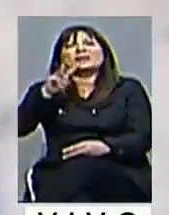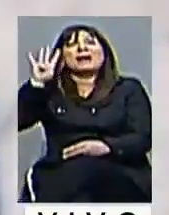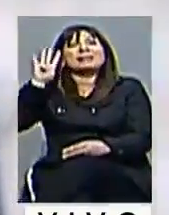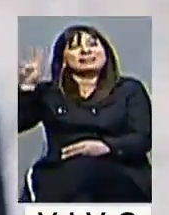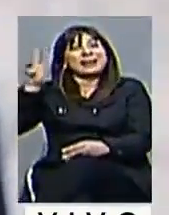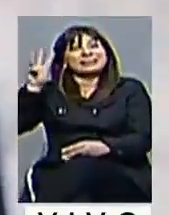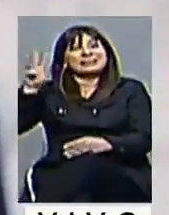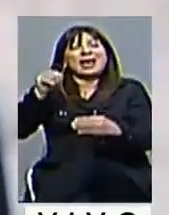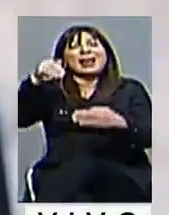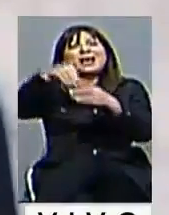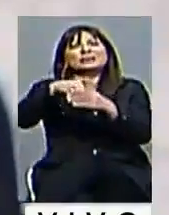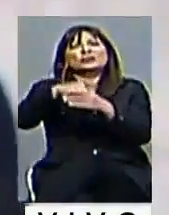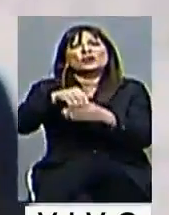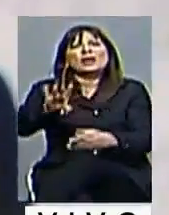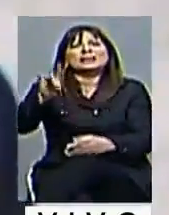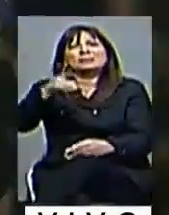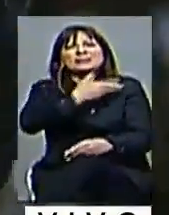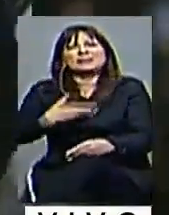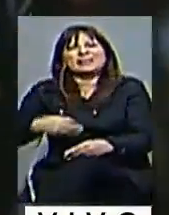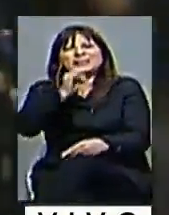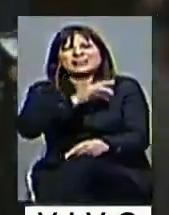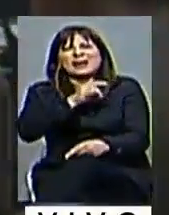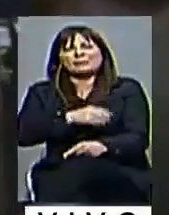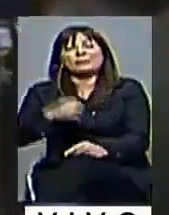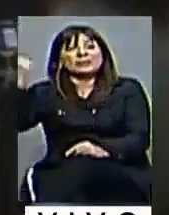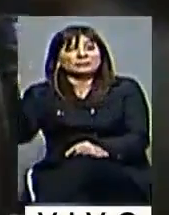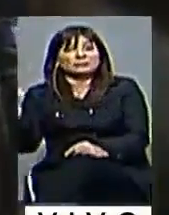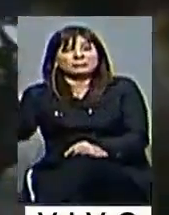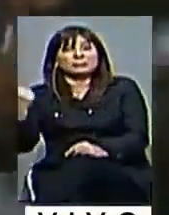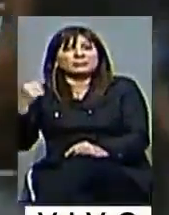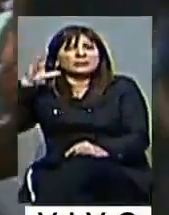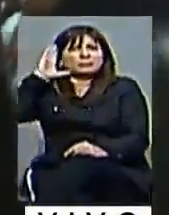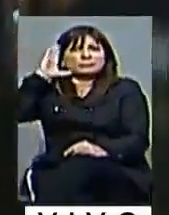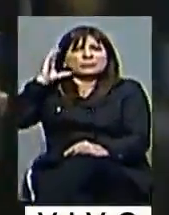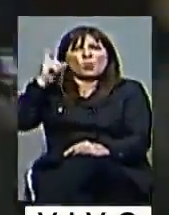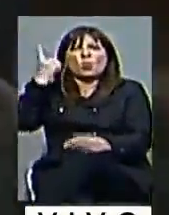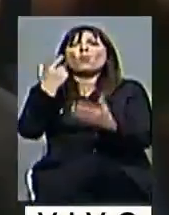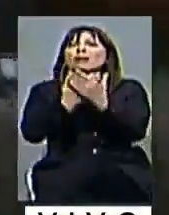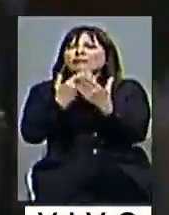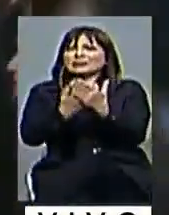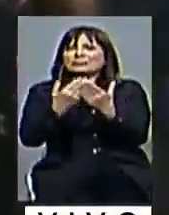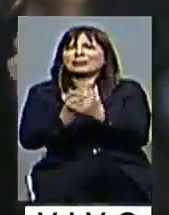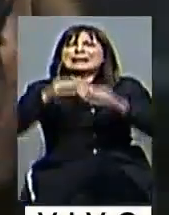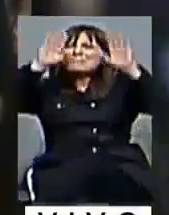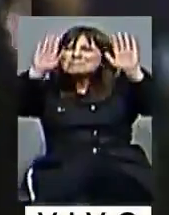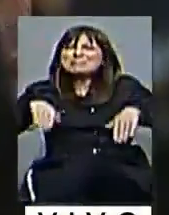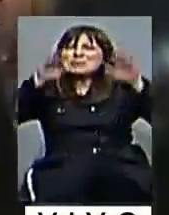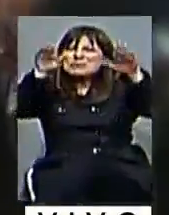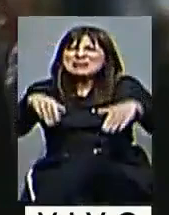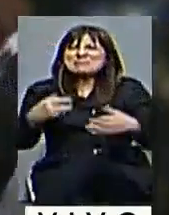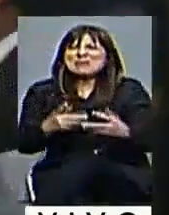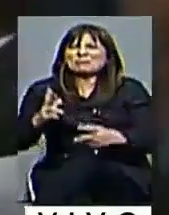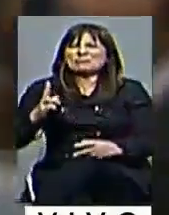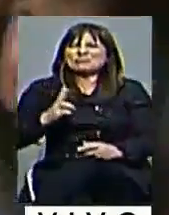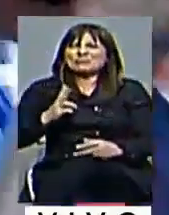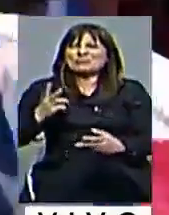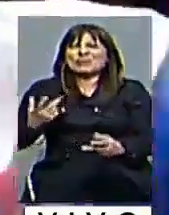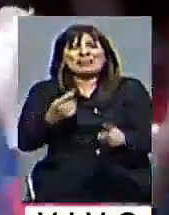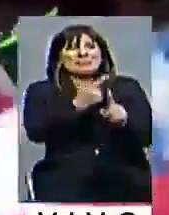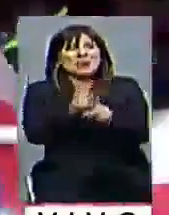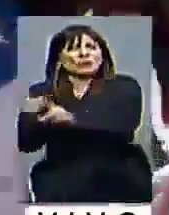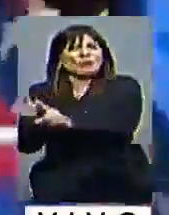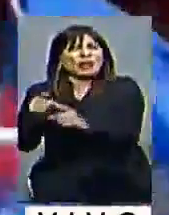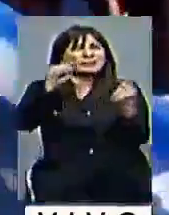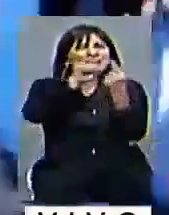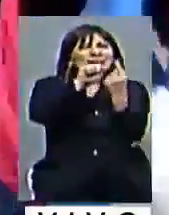elecciones presidenciales en Chile. Sebastián Piñera y Michelle Bachelet una vez más en el mismo rito, pero esta vez con distintos destinos,